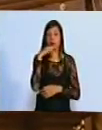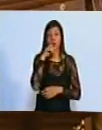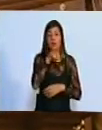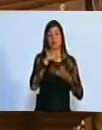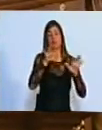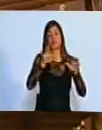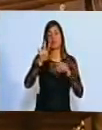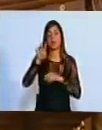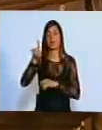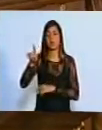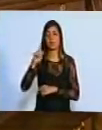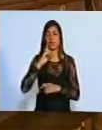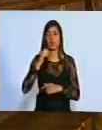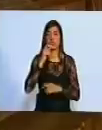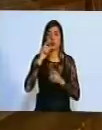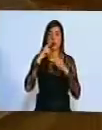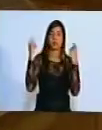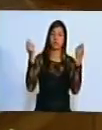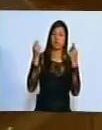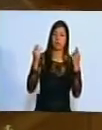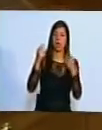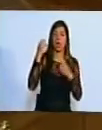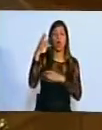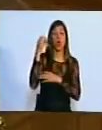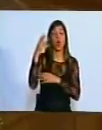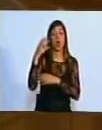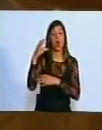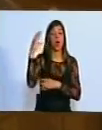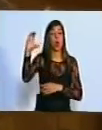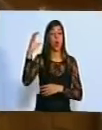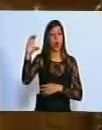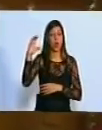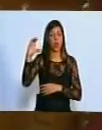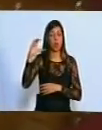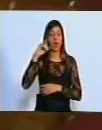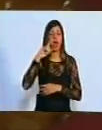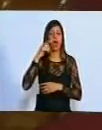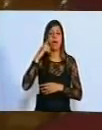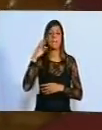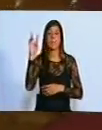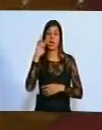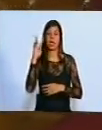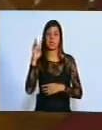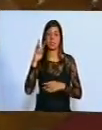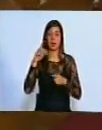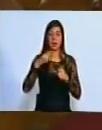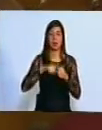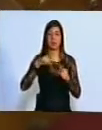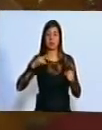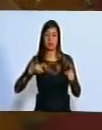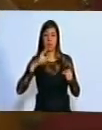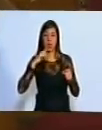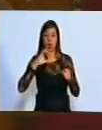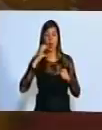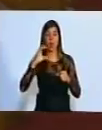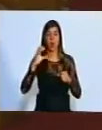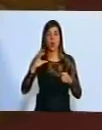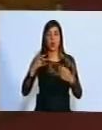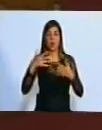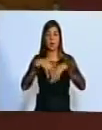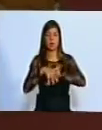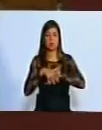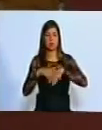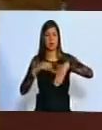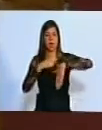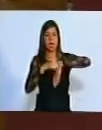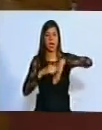1821, dictada por el Congreso de Cúcuta. En momentos en que Venezuela pasó a ser parte de la República de Colombia junto a la Nueva Granada,